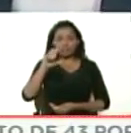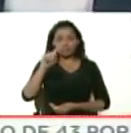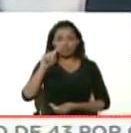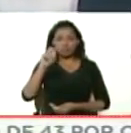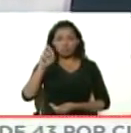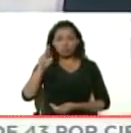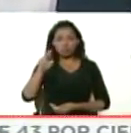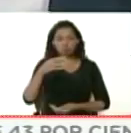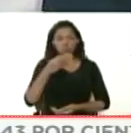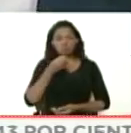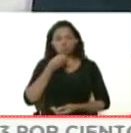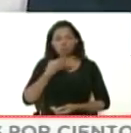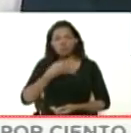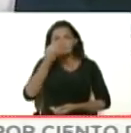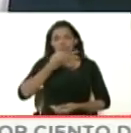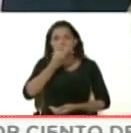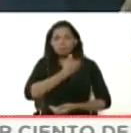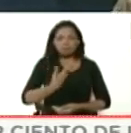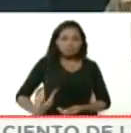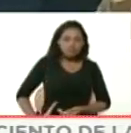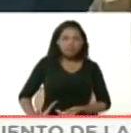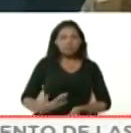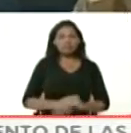señor presidente, muy buenas tardes a todos.